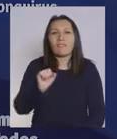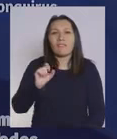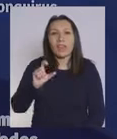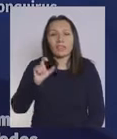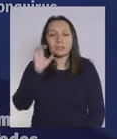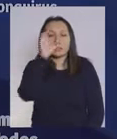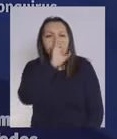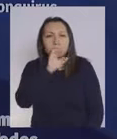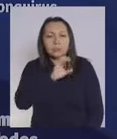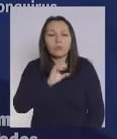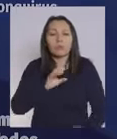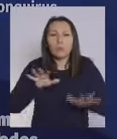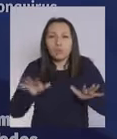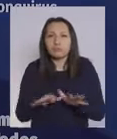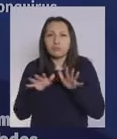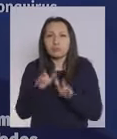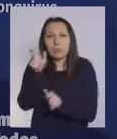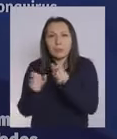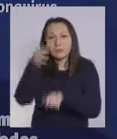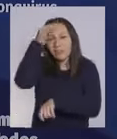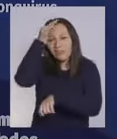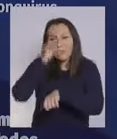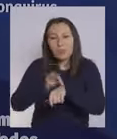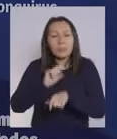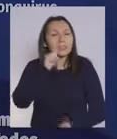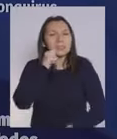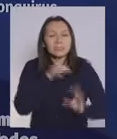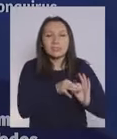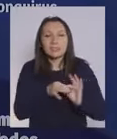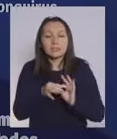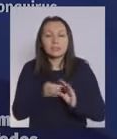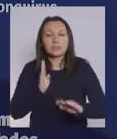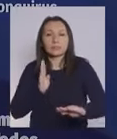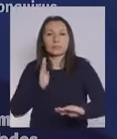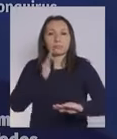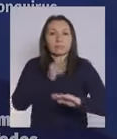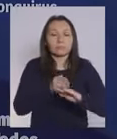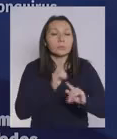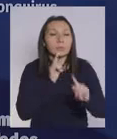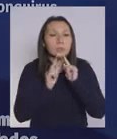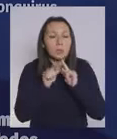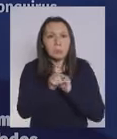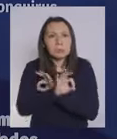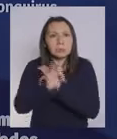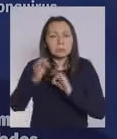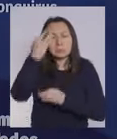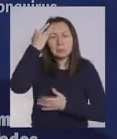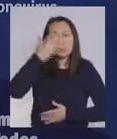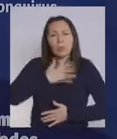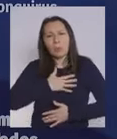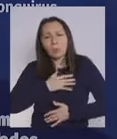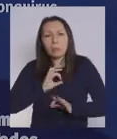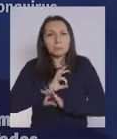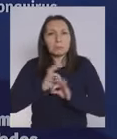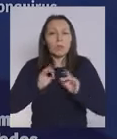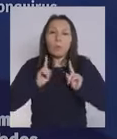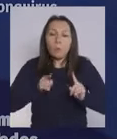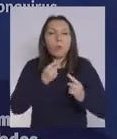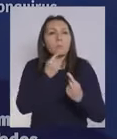La búsqueda activa de casos significa que vamos a testear a personas que no tienen síntomas, que no